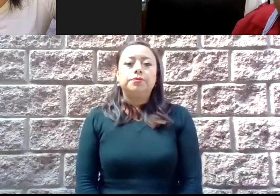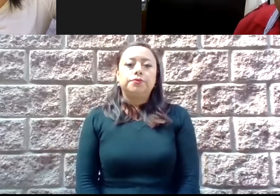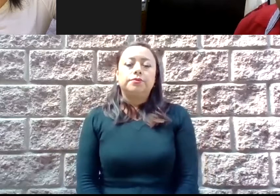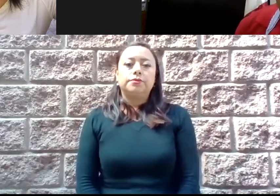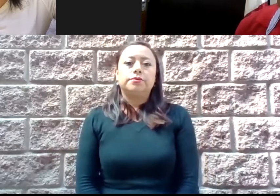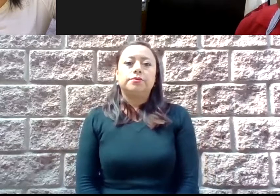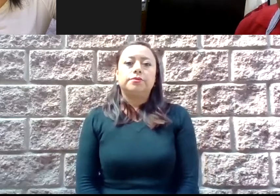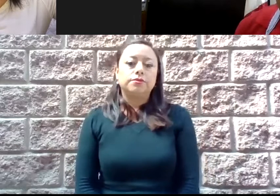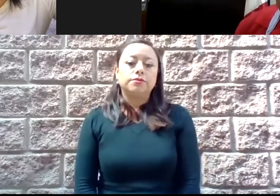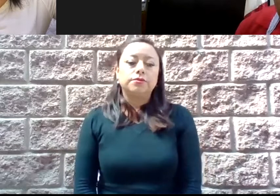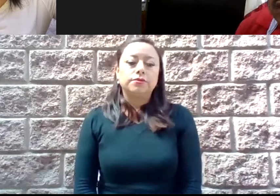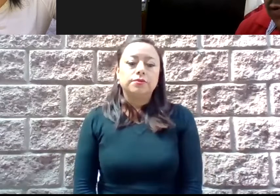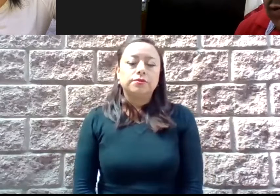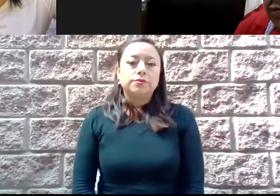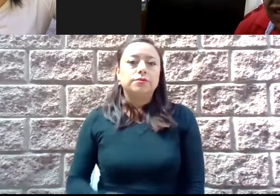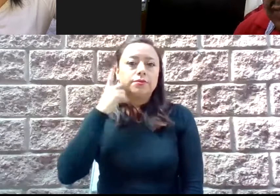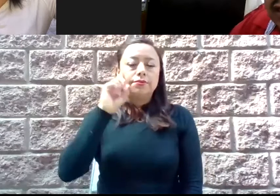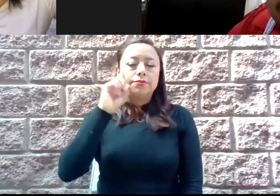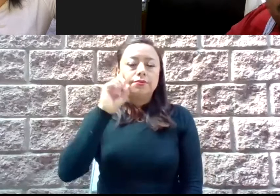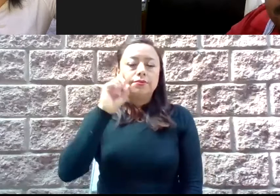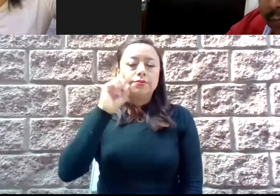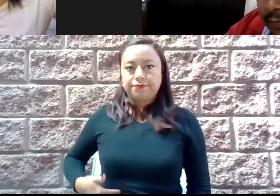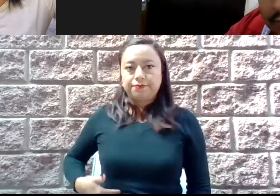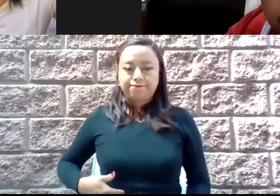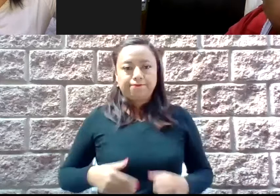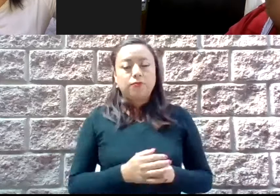Diputada presidenta, se aprueban los informes por unanimidad.